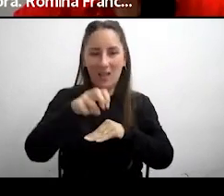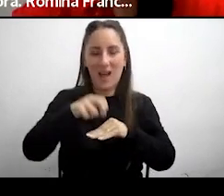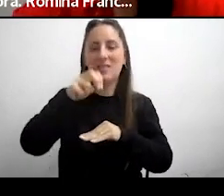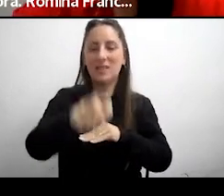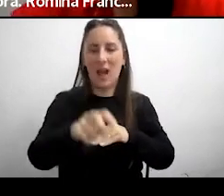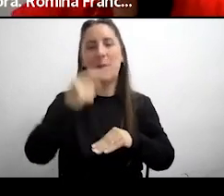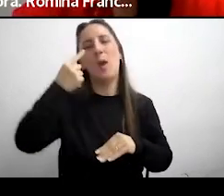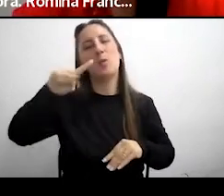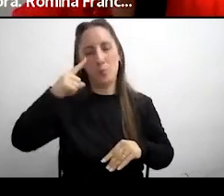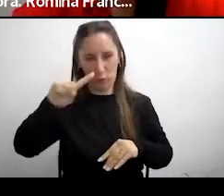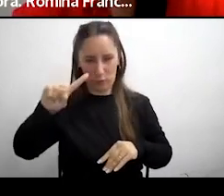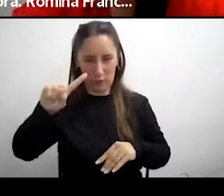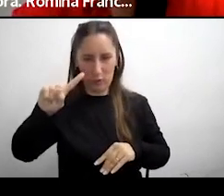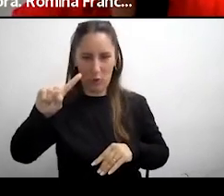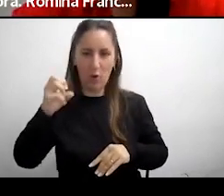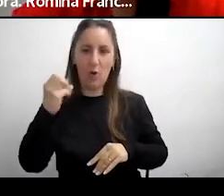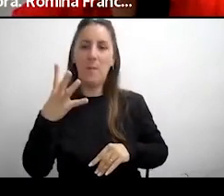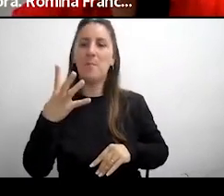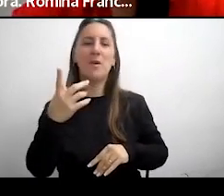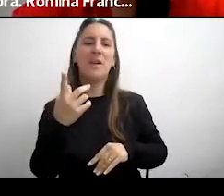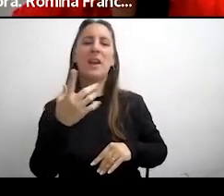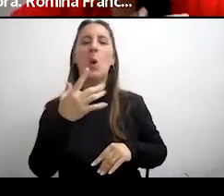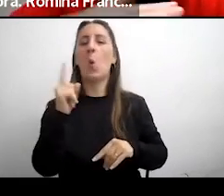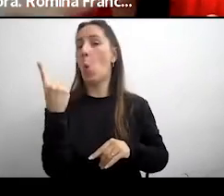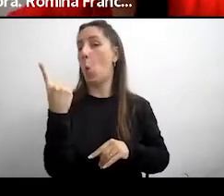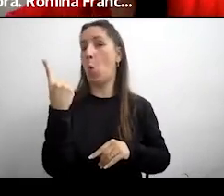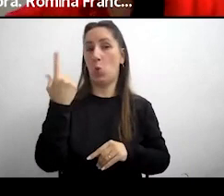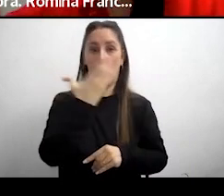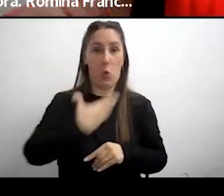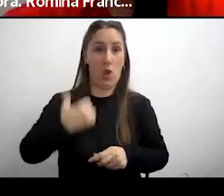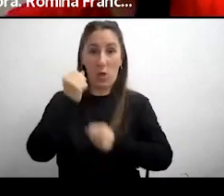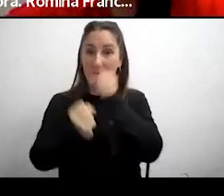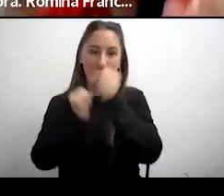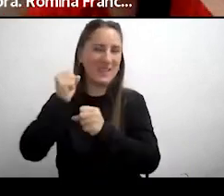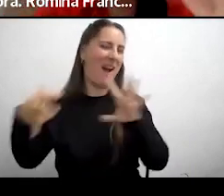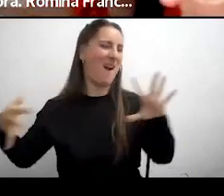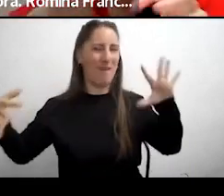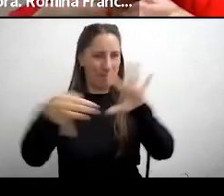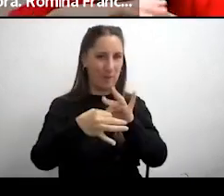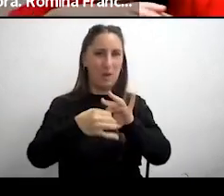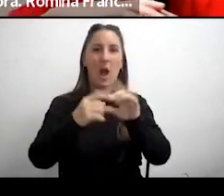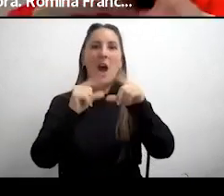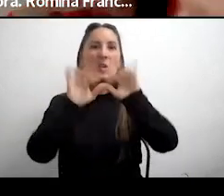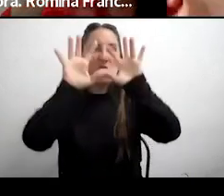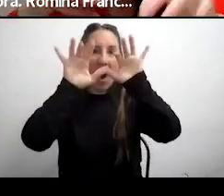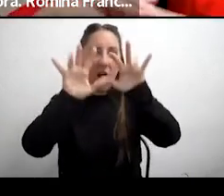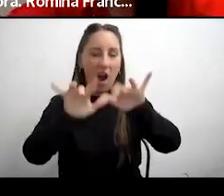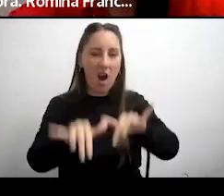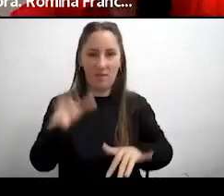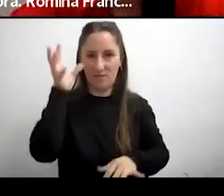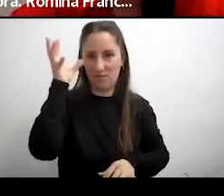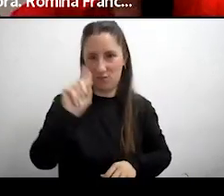a propósito porque no nos aplica lo que es unipersonales. No vamos a ver todo el artículo en sí, porque yo me